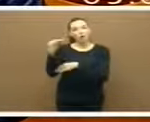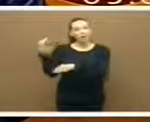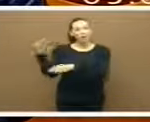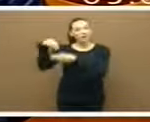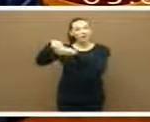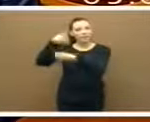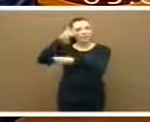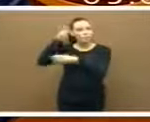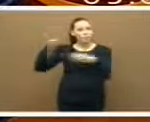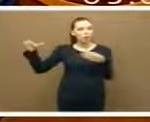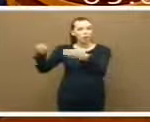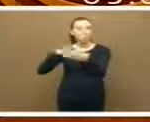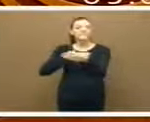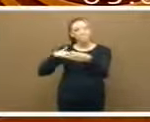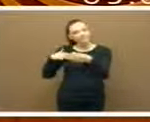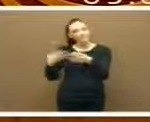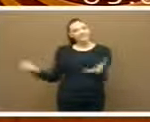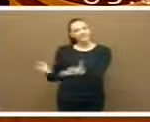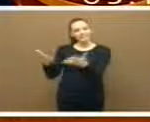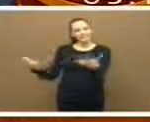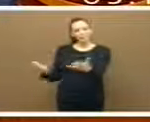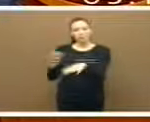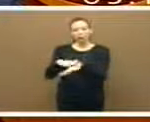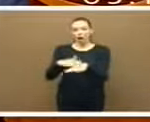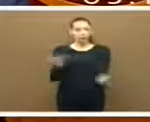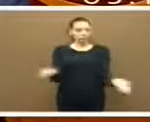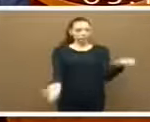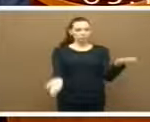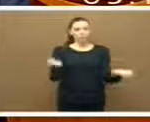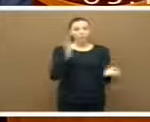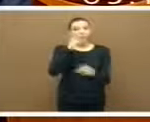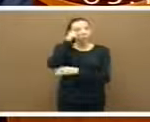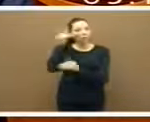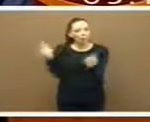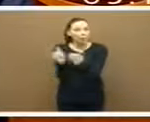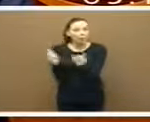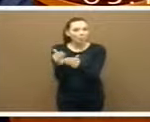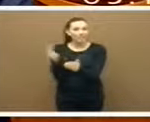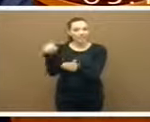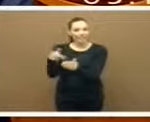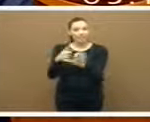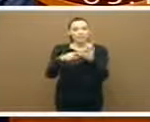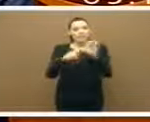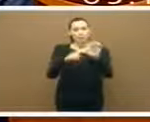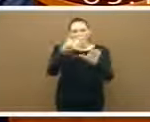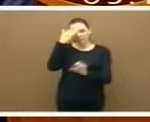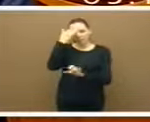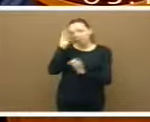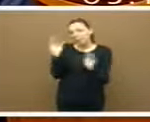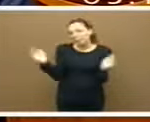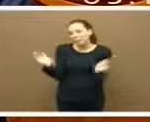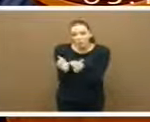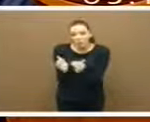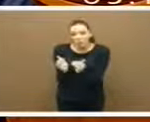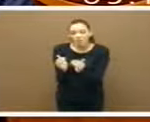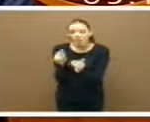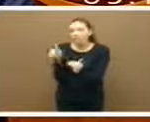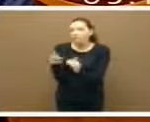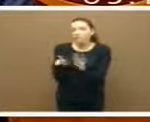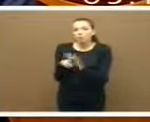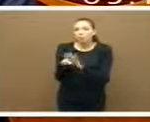compensar esa situación, porque es que en los municipios pequeños y medianos en Extremadura, principalmente los pequeños, no tienen